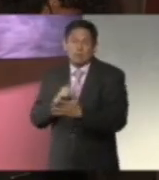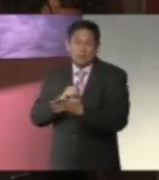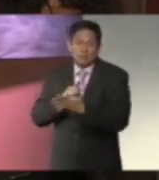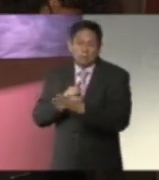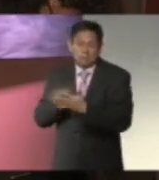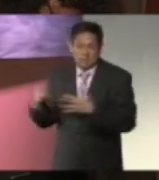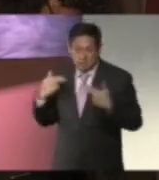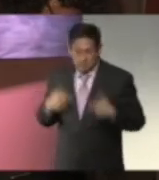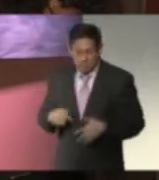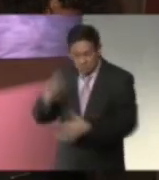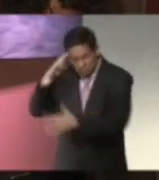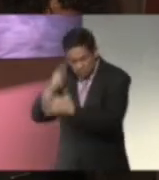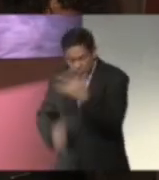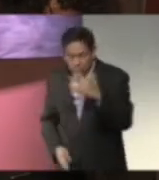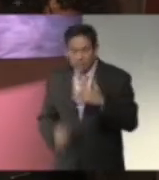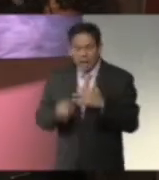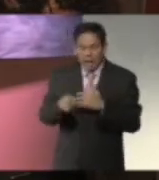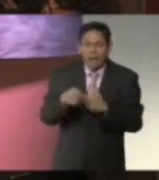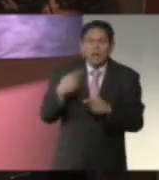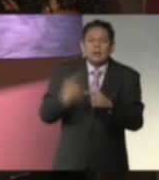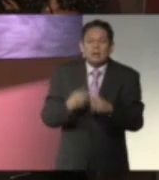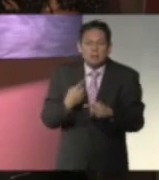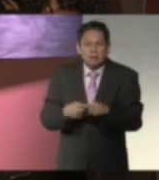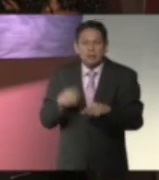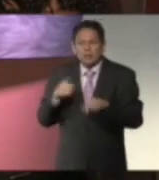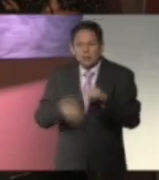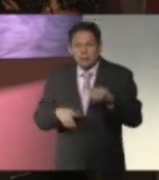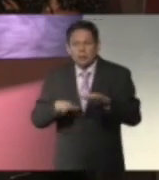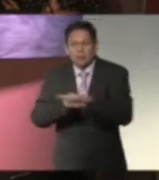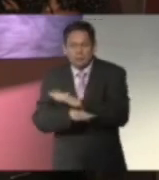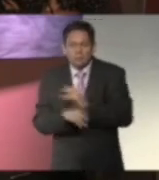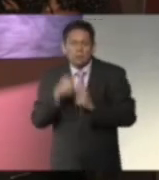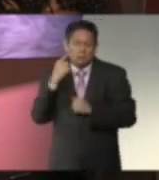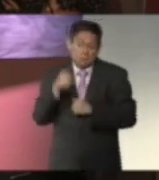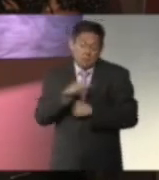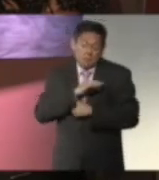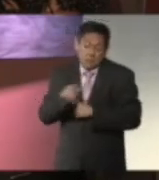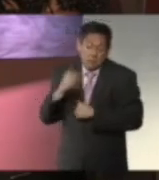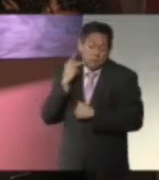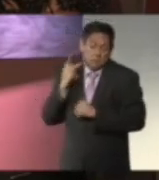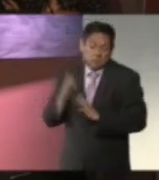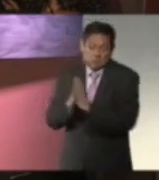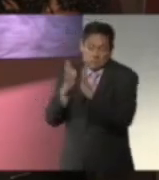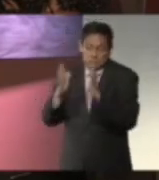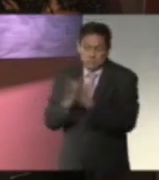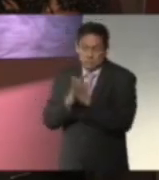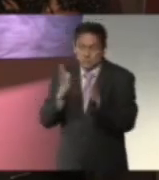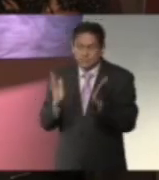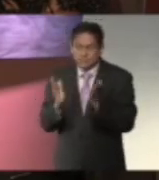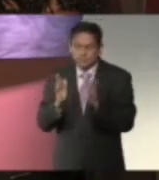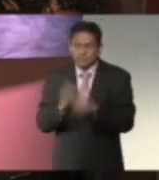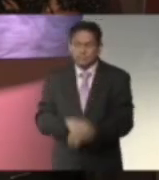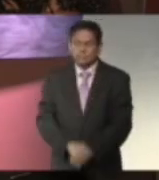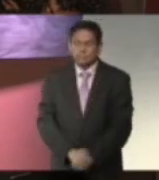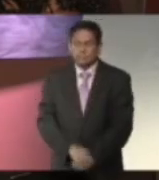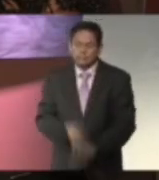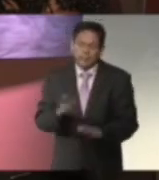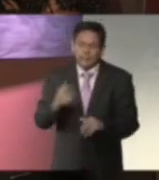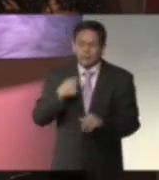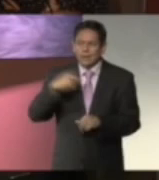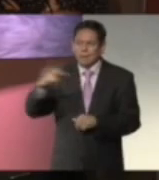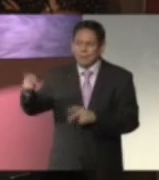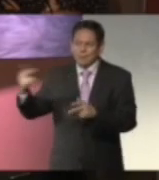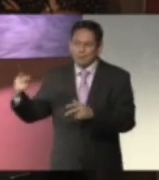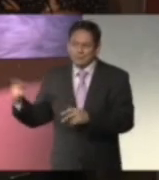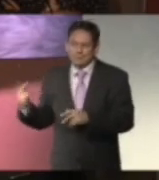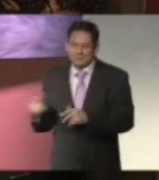están limitando el acceso de las mujeres, sobre todo, a la participación política. No, me di una paseadita por